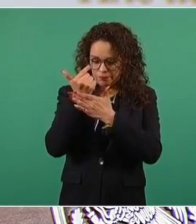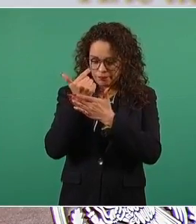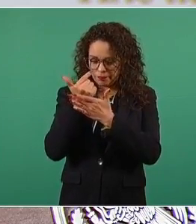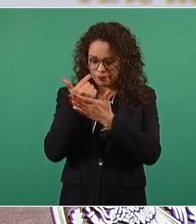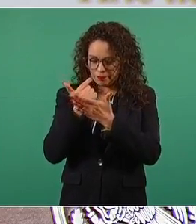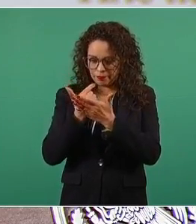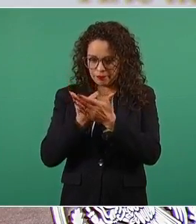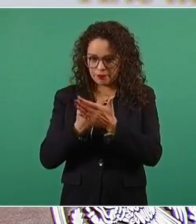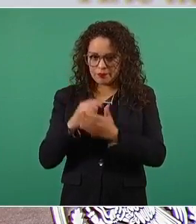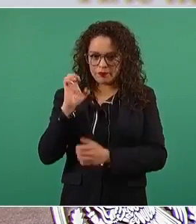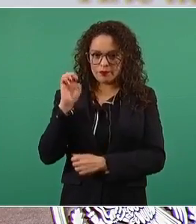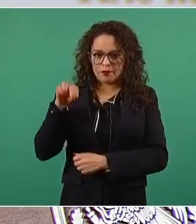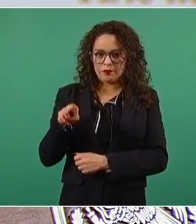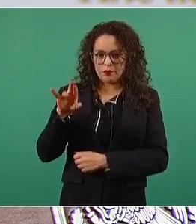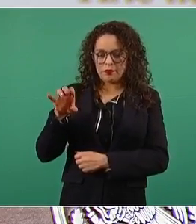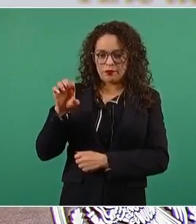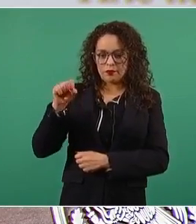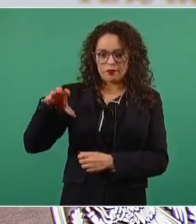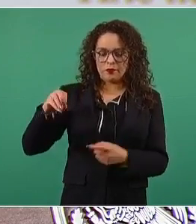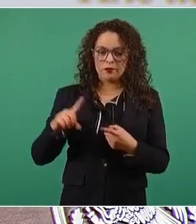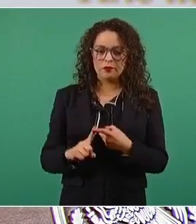Enrique Semo,